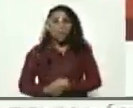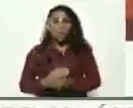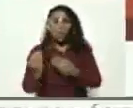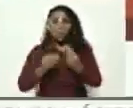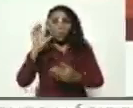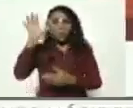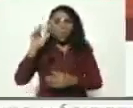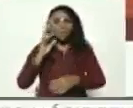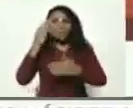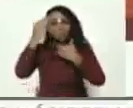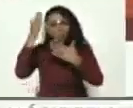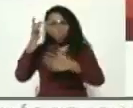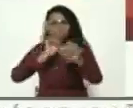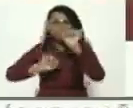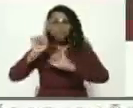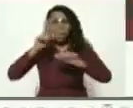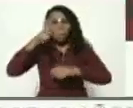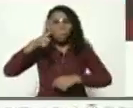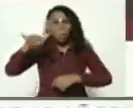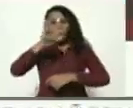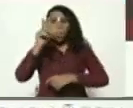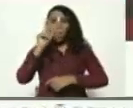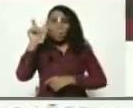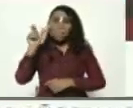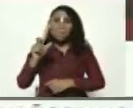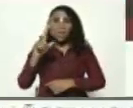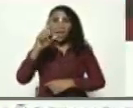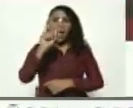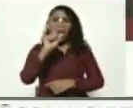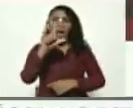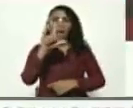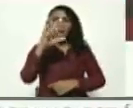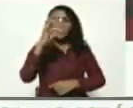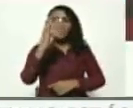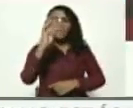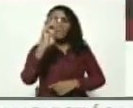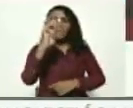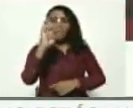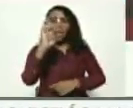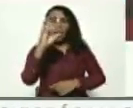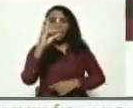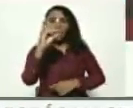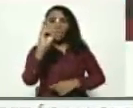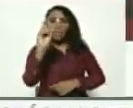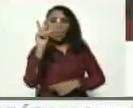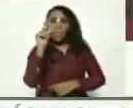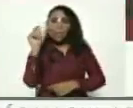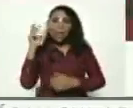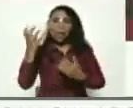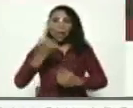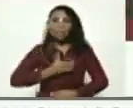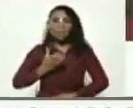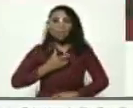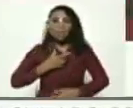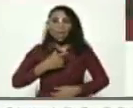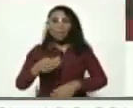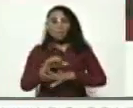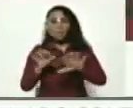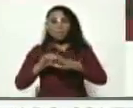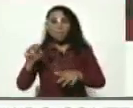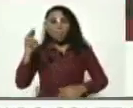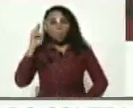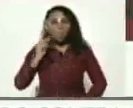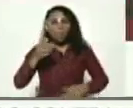defensor del pueblo, el doctor Alfredo Ruiz, a la alcaldesa del municipio bolivariano Libertador, la